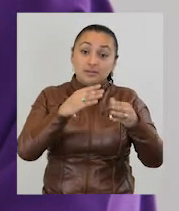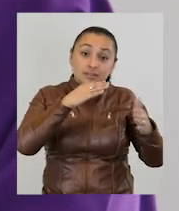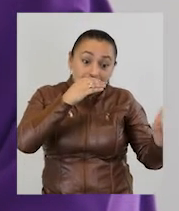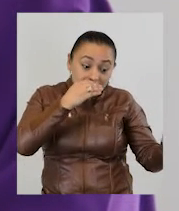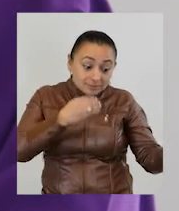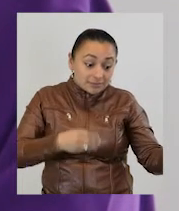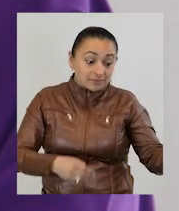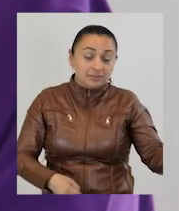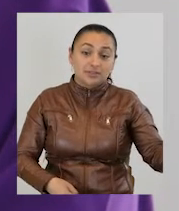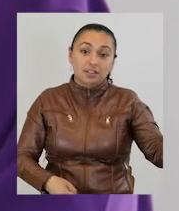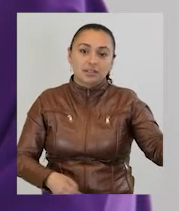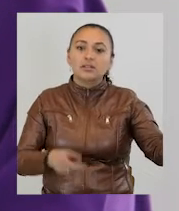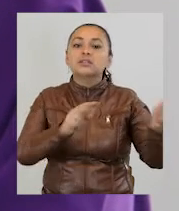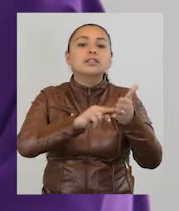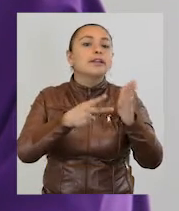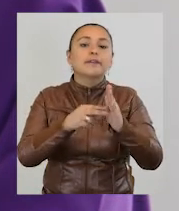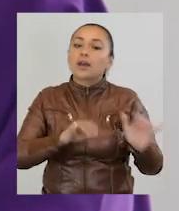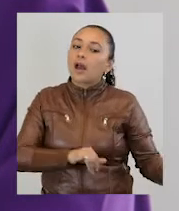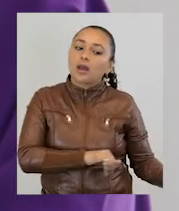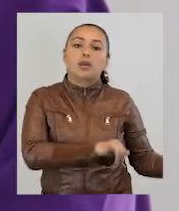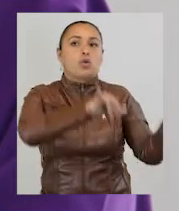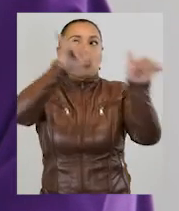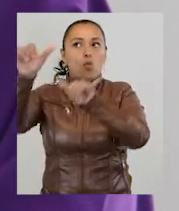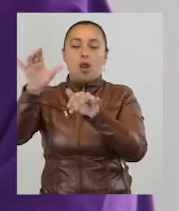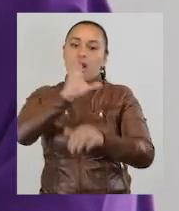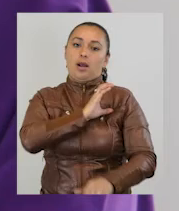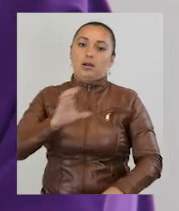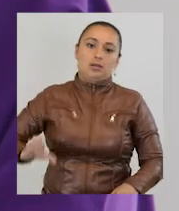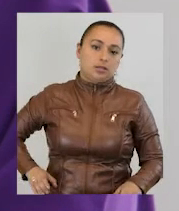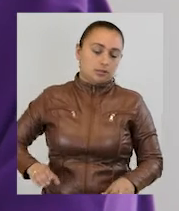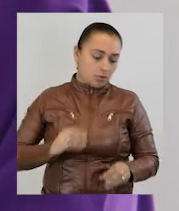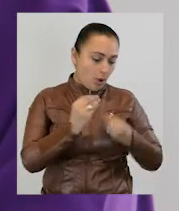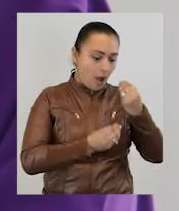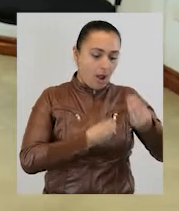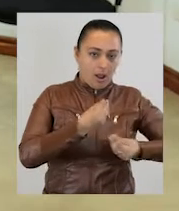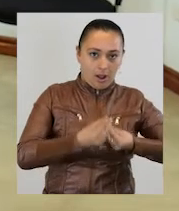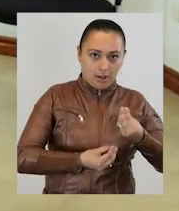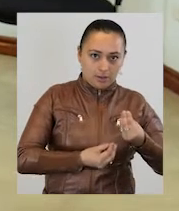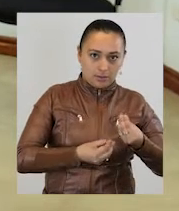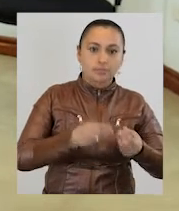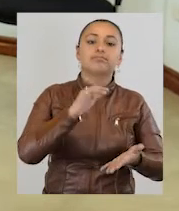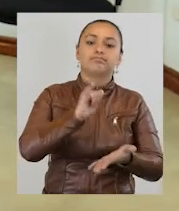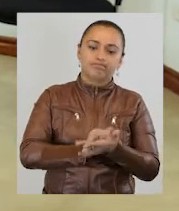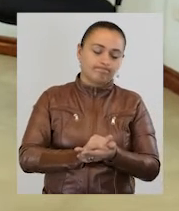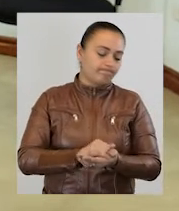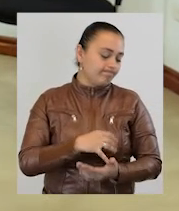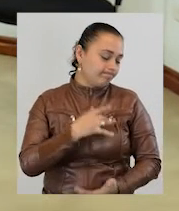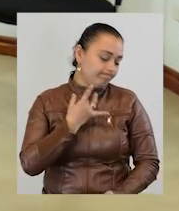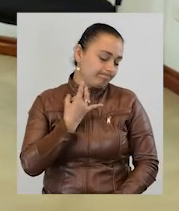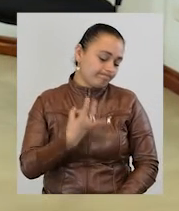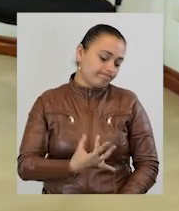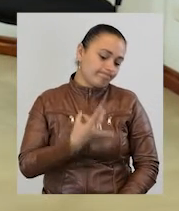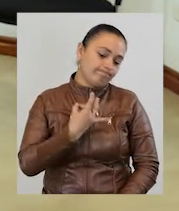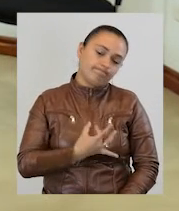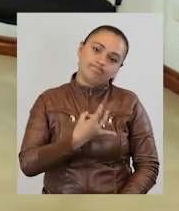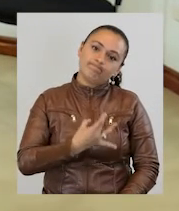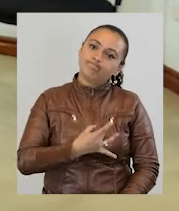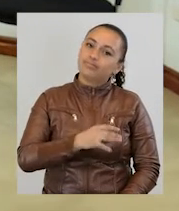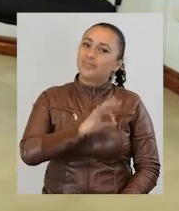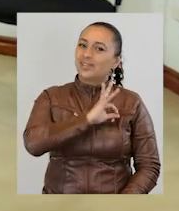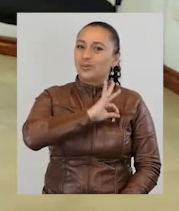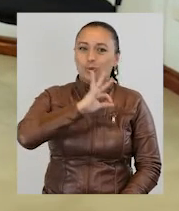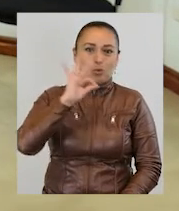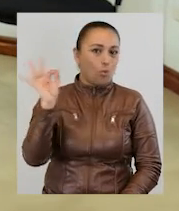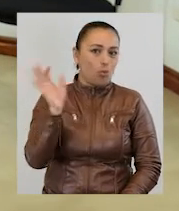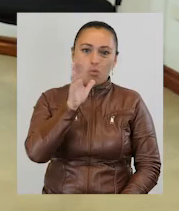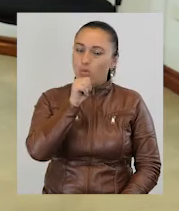que hagas con uno de estos pequeños, a mí me lo haces. Y con dolor debemos